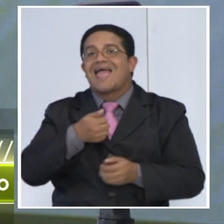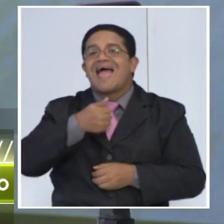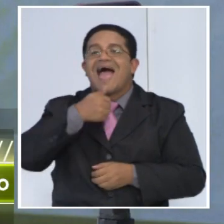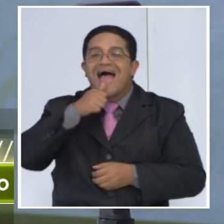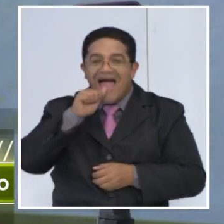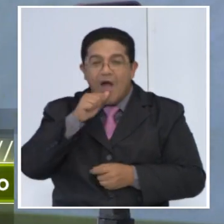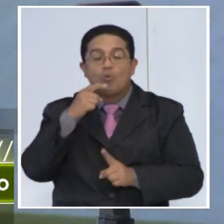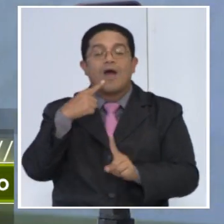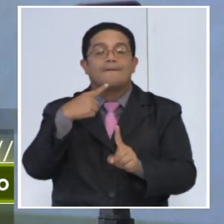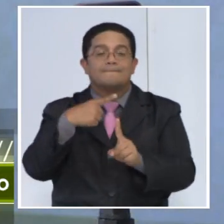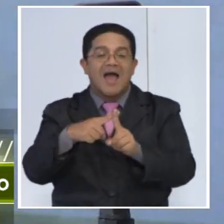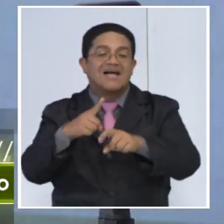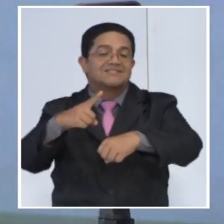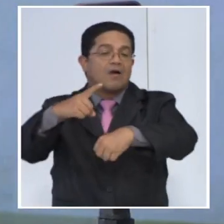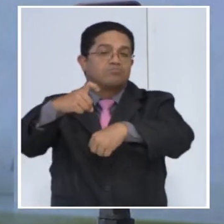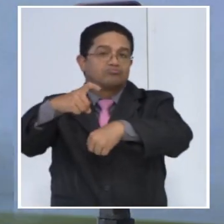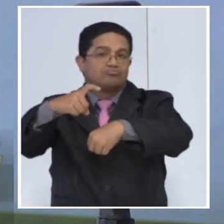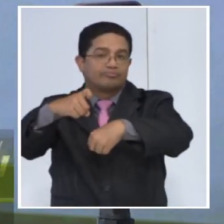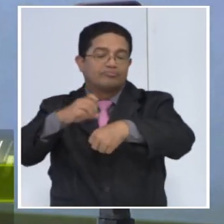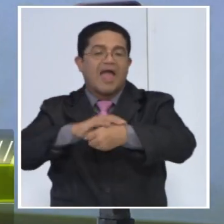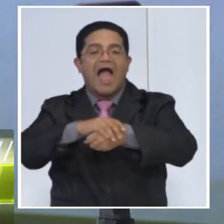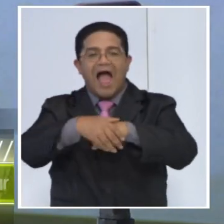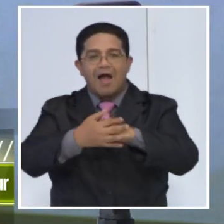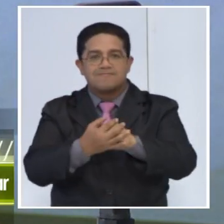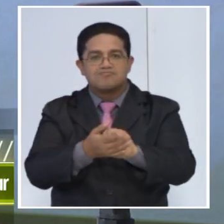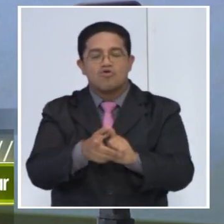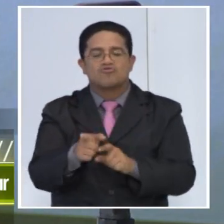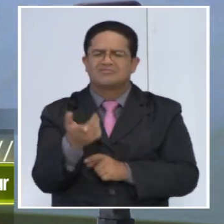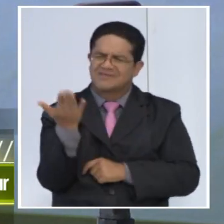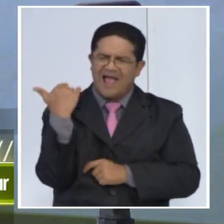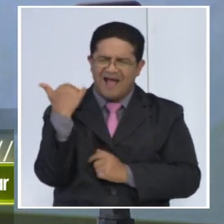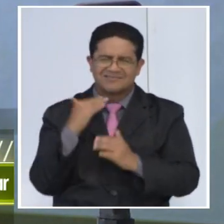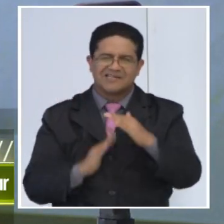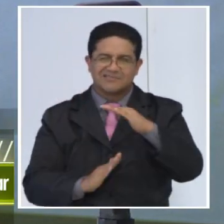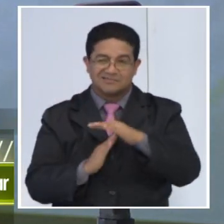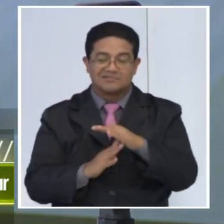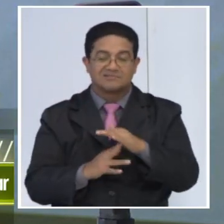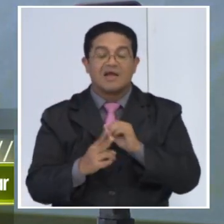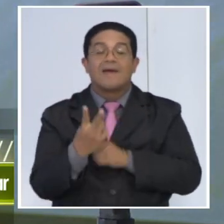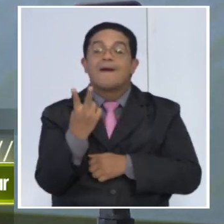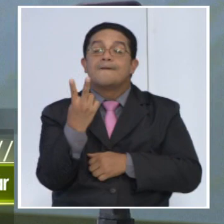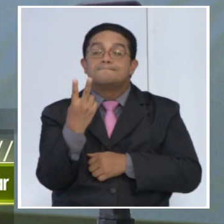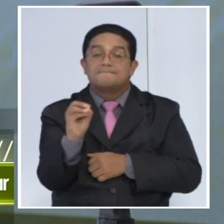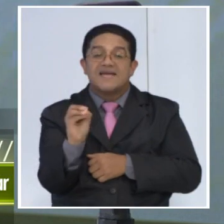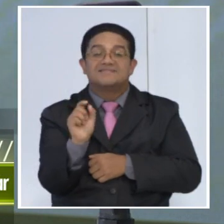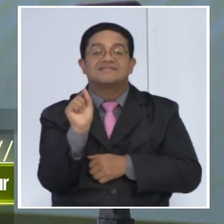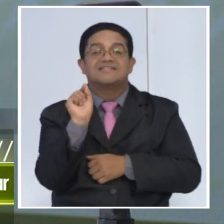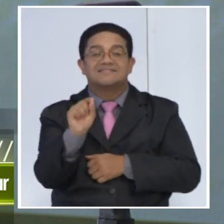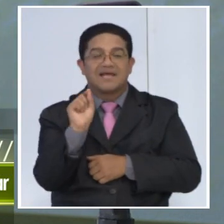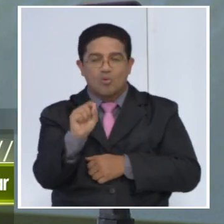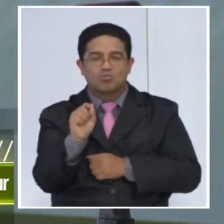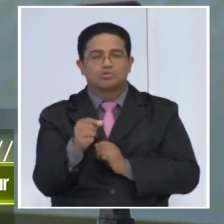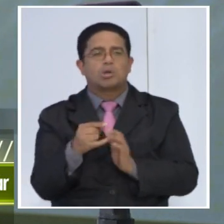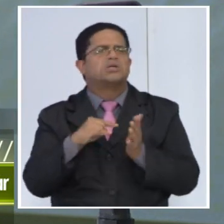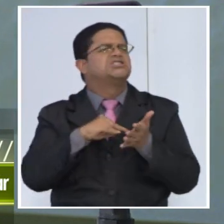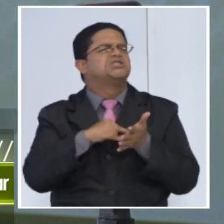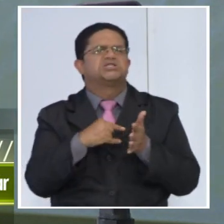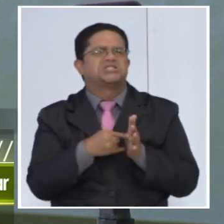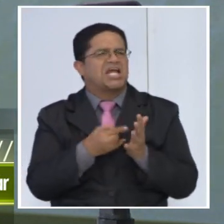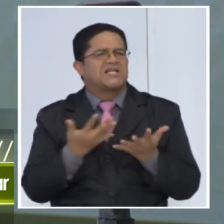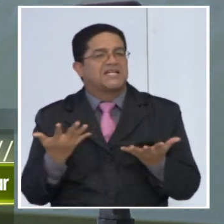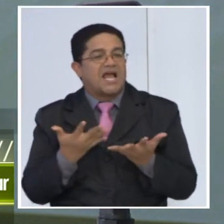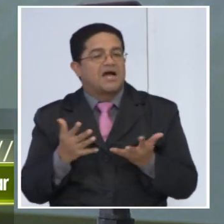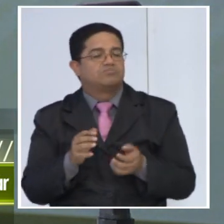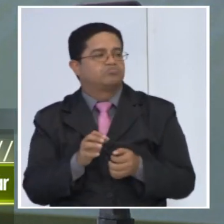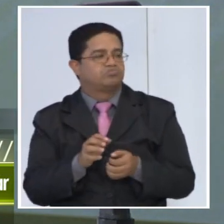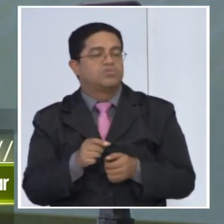jabón, lo decían muy bien en algunos de los cortes, más de 20 segundos con una técnica adecuada y